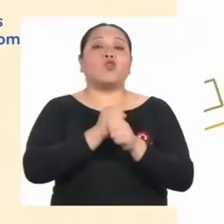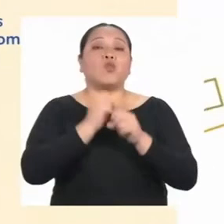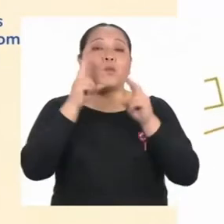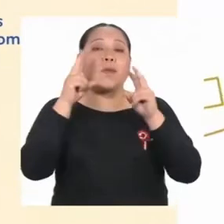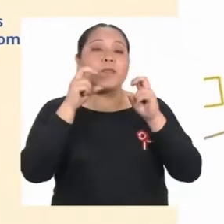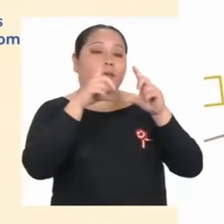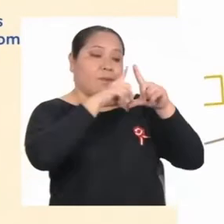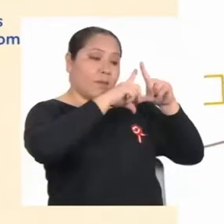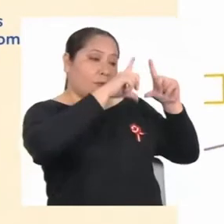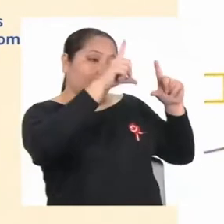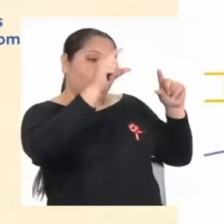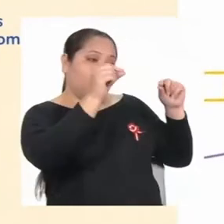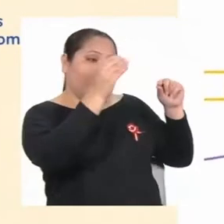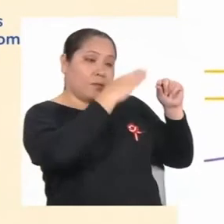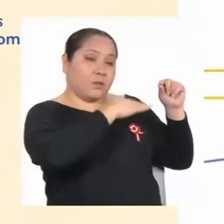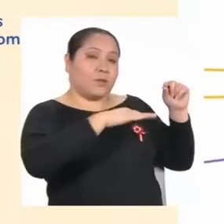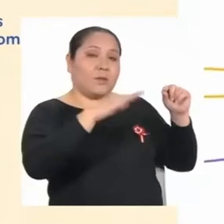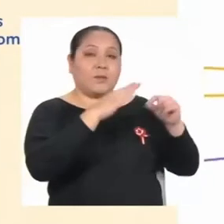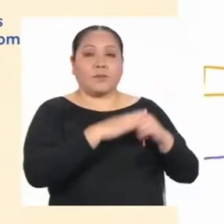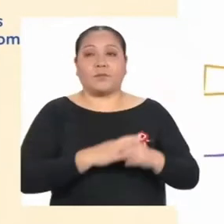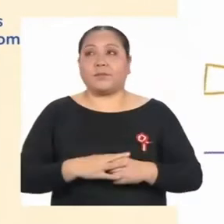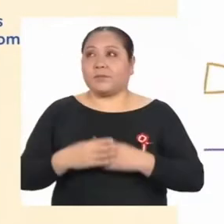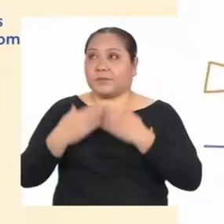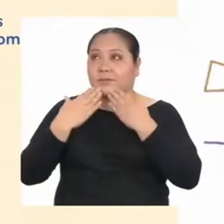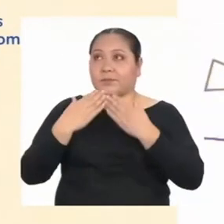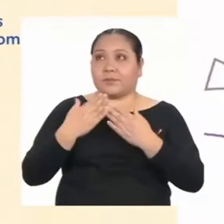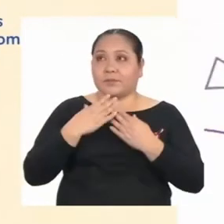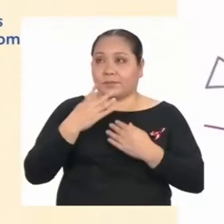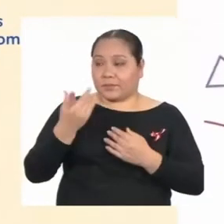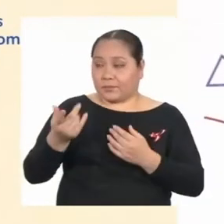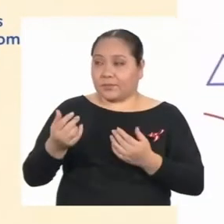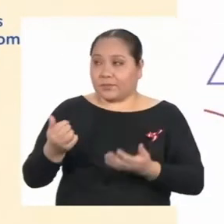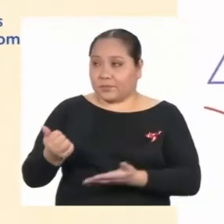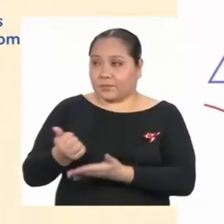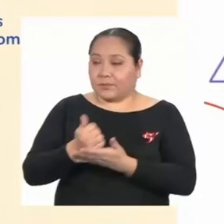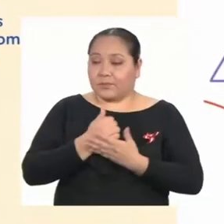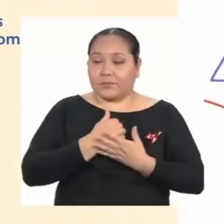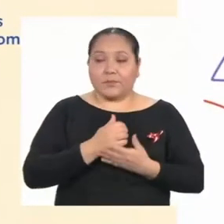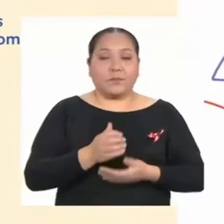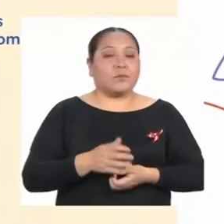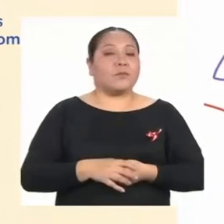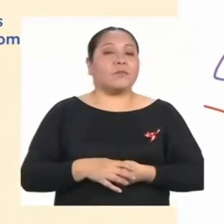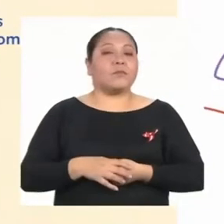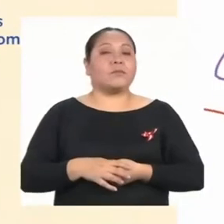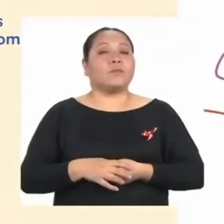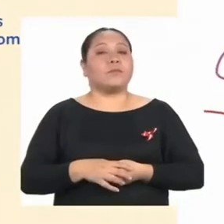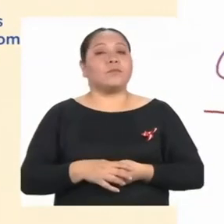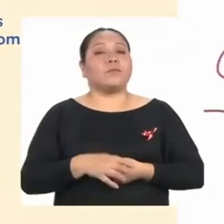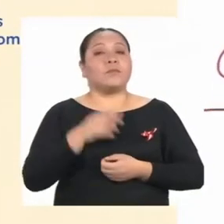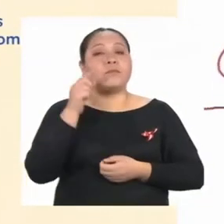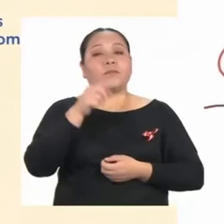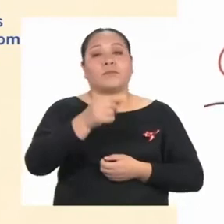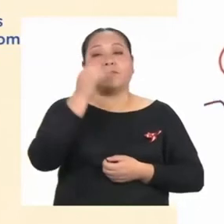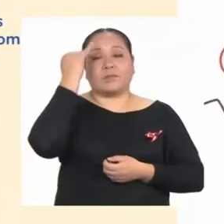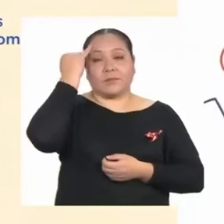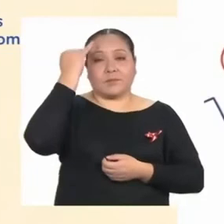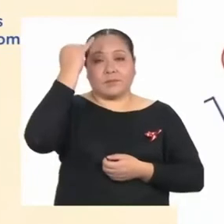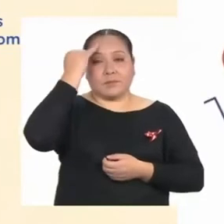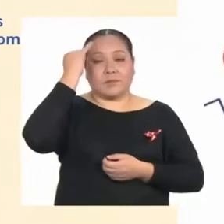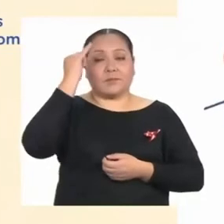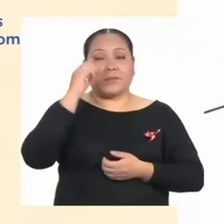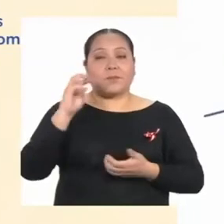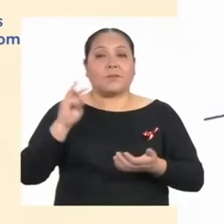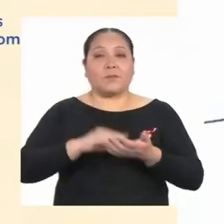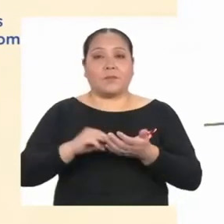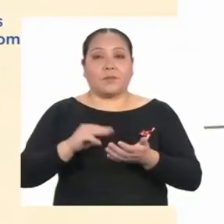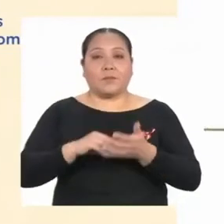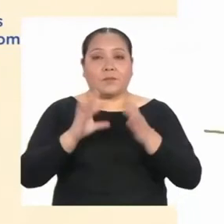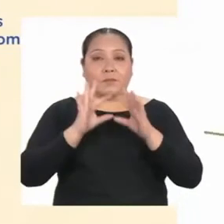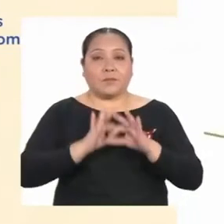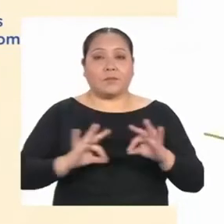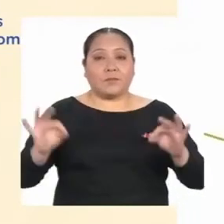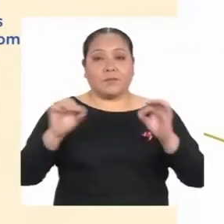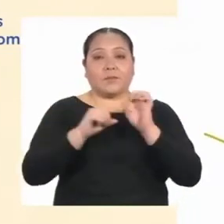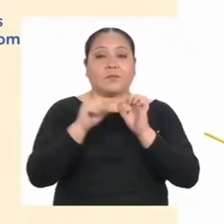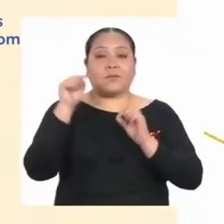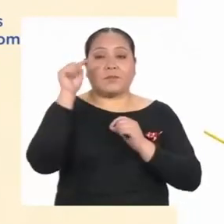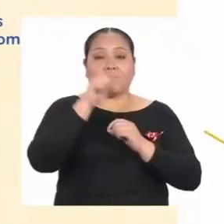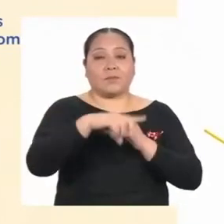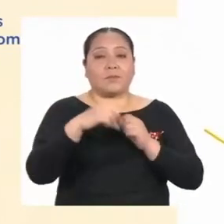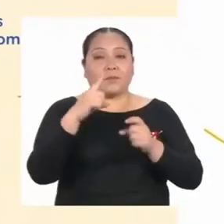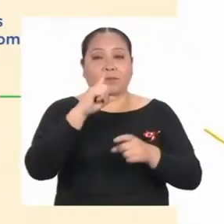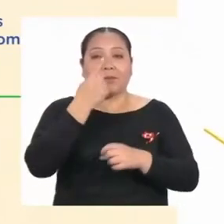párrafo. Gracias por la acotación, profesora. Entonces, la idea principal de esta primera parte